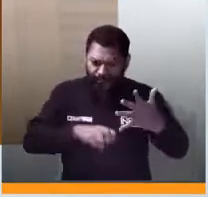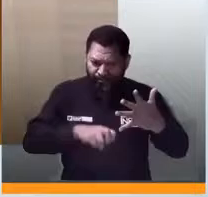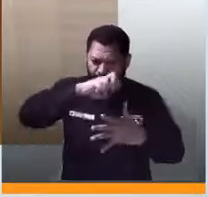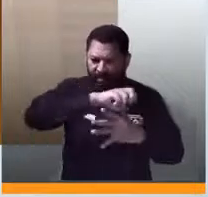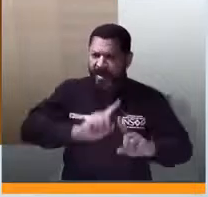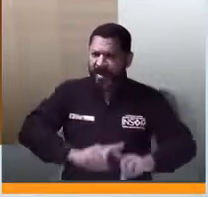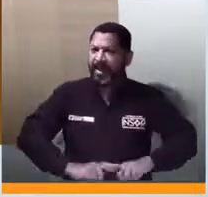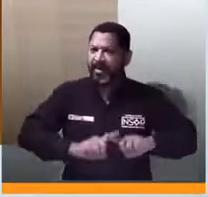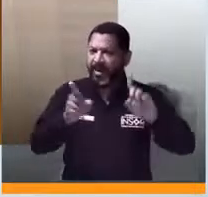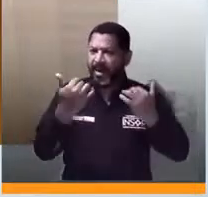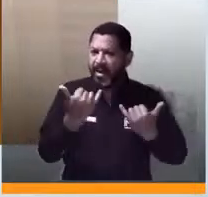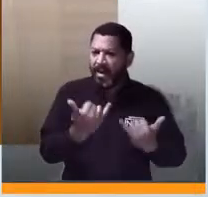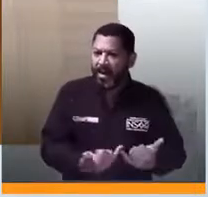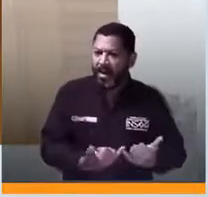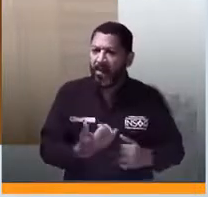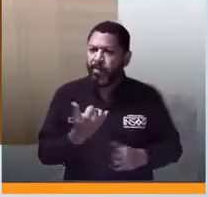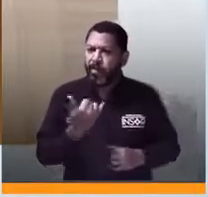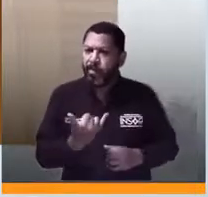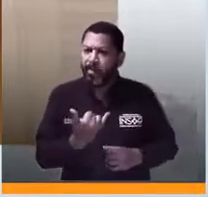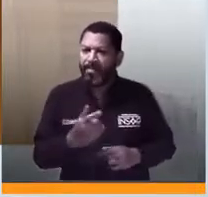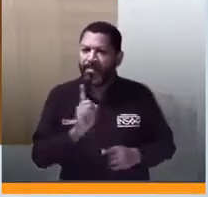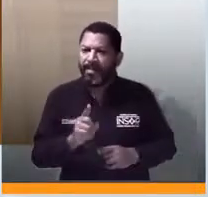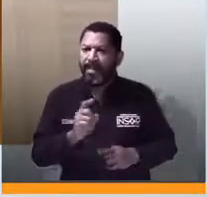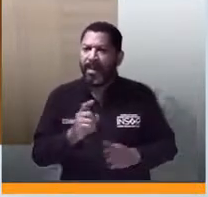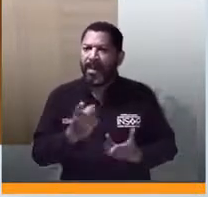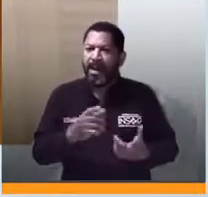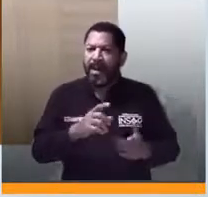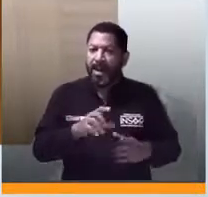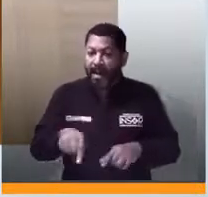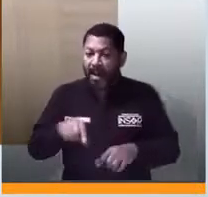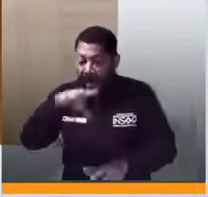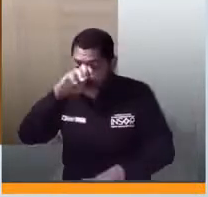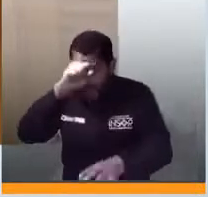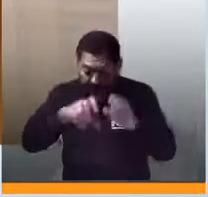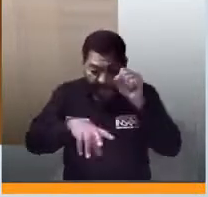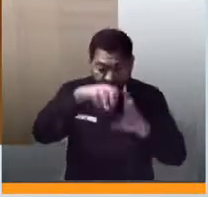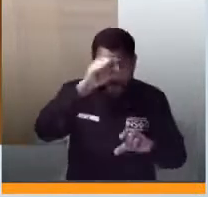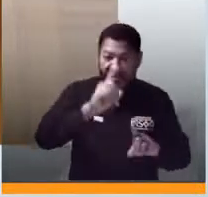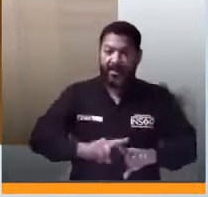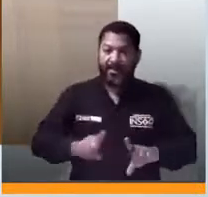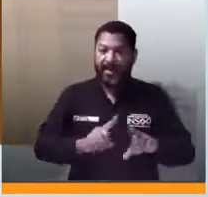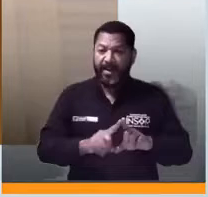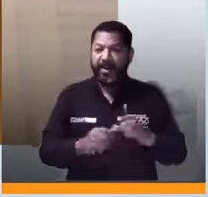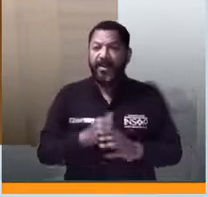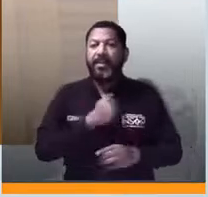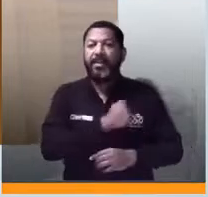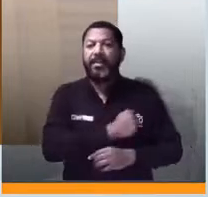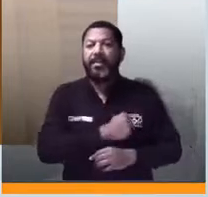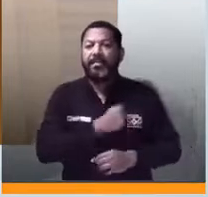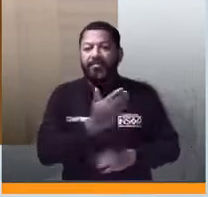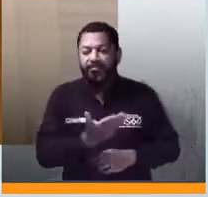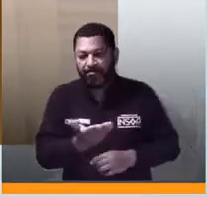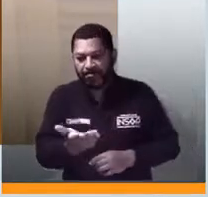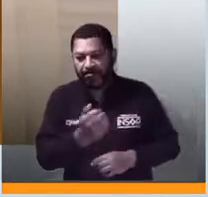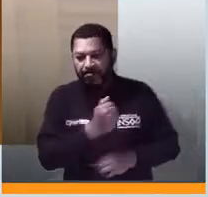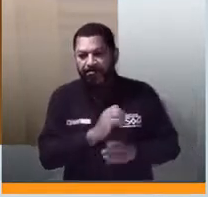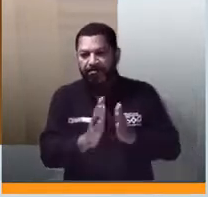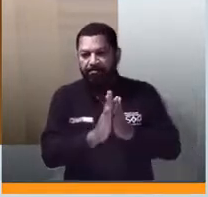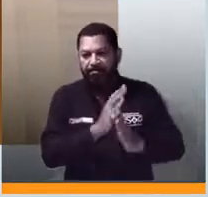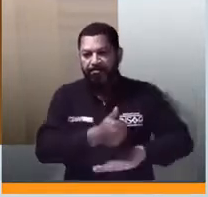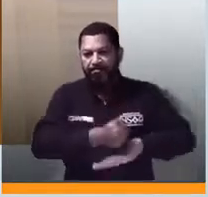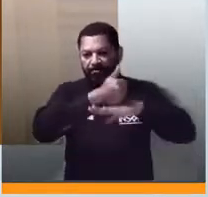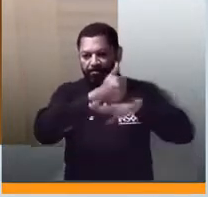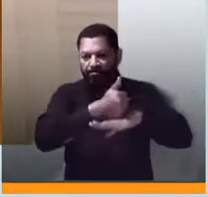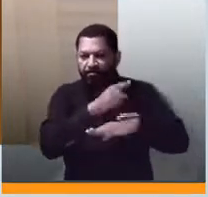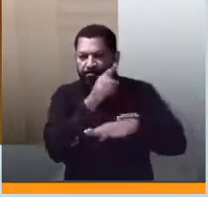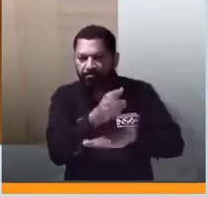al universitario, donde hay un tipo de aprendizaje también diferente. Así que, por favor, cuéntanos, rector,